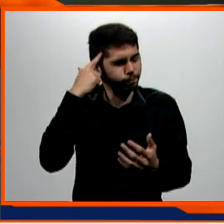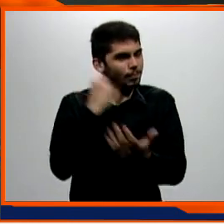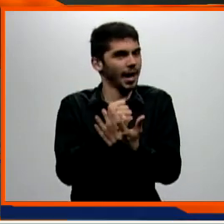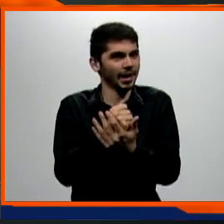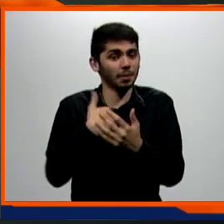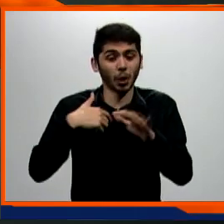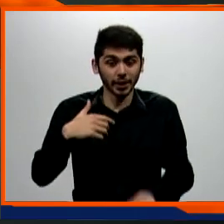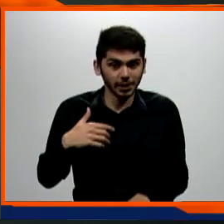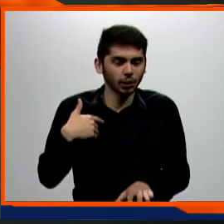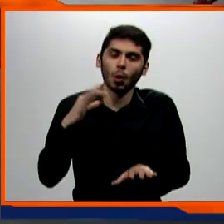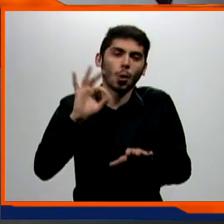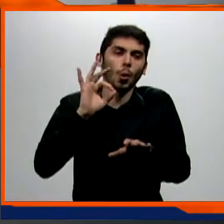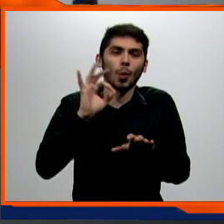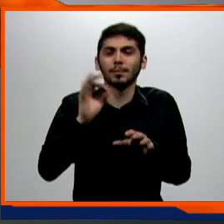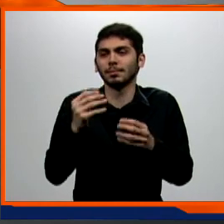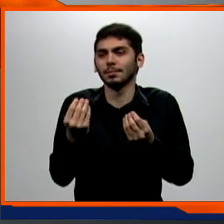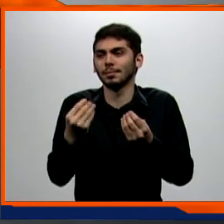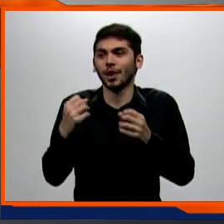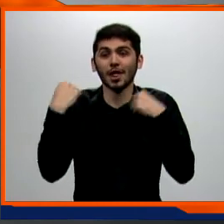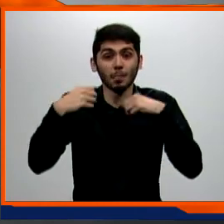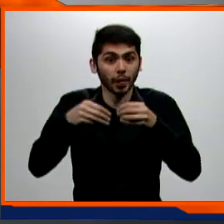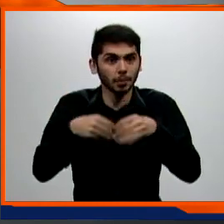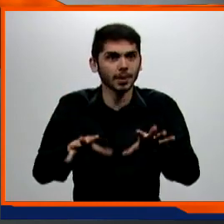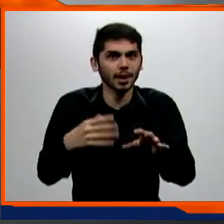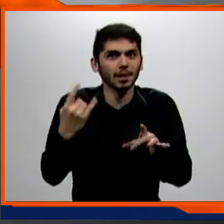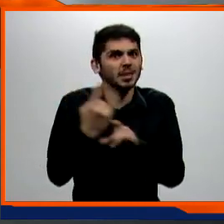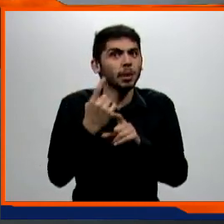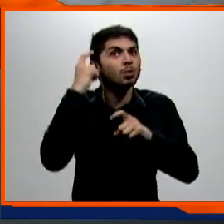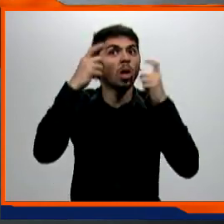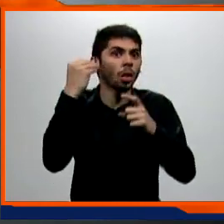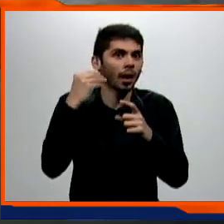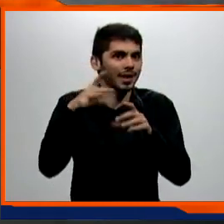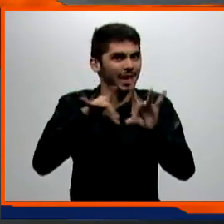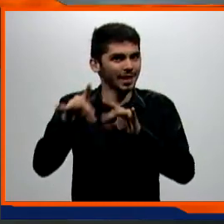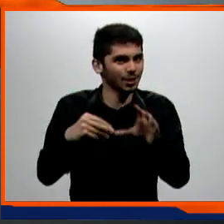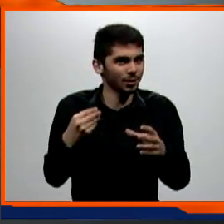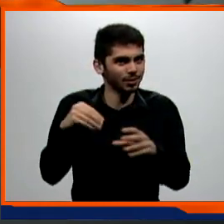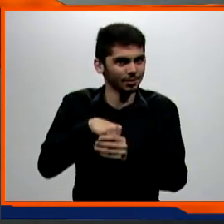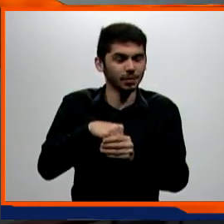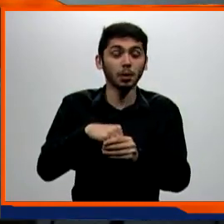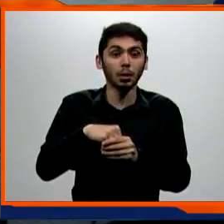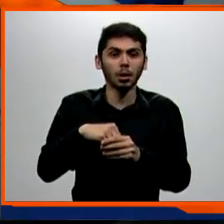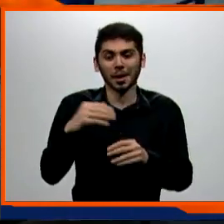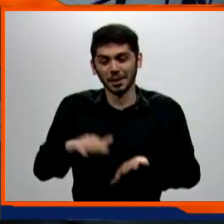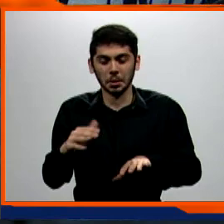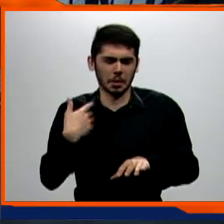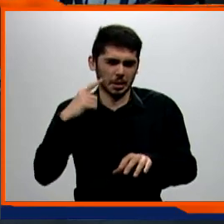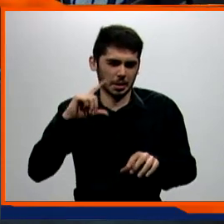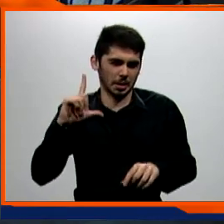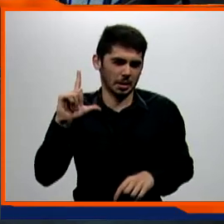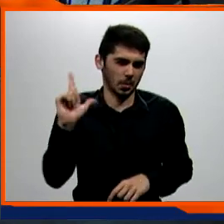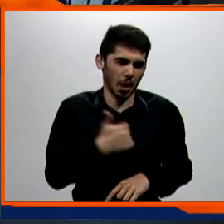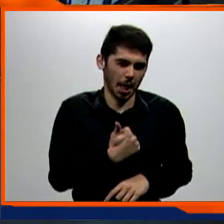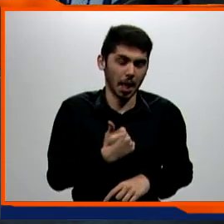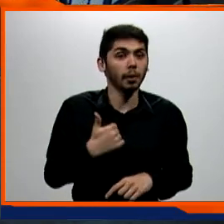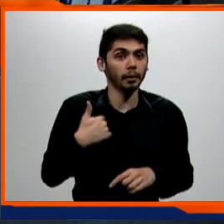chiquito, desde que empezás en el deporte, siempre tu sueño es llegar a la selección y lo ves como imposible cuando sos chico, y una vez que estás